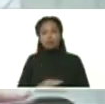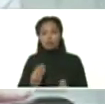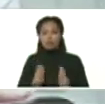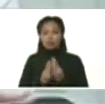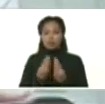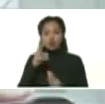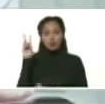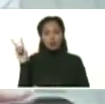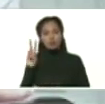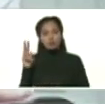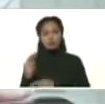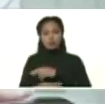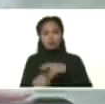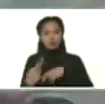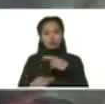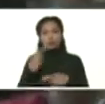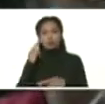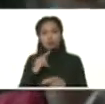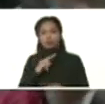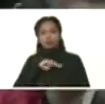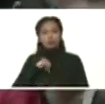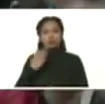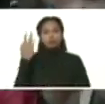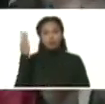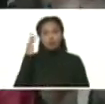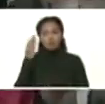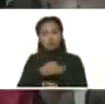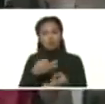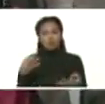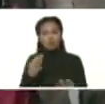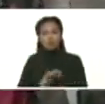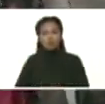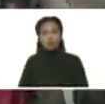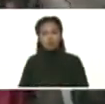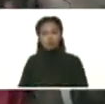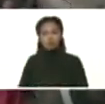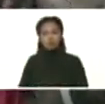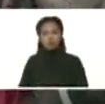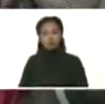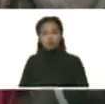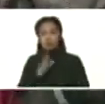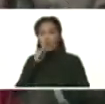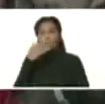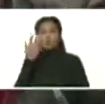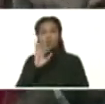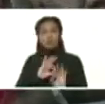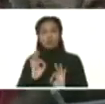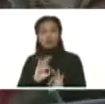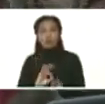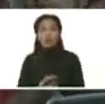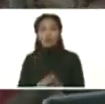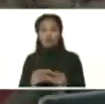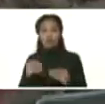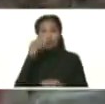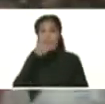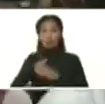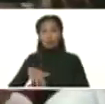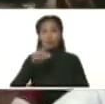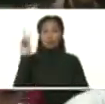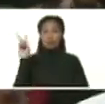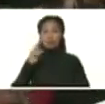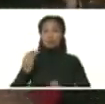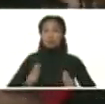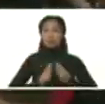Venezuela y con la revolución bolivariana. Lo sabemos perfectamente. No tenemos ninguna duda. Y todo el pueblo de Venezuela está con Haití.